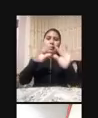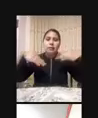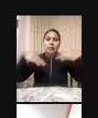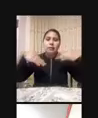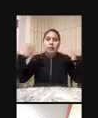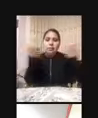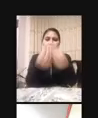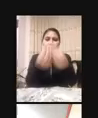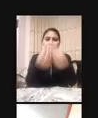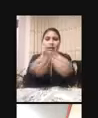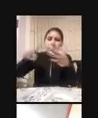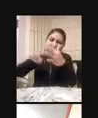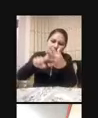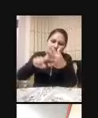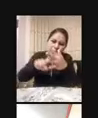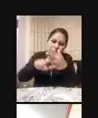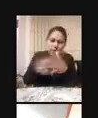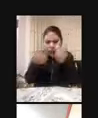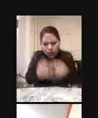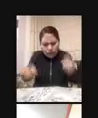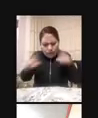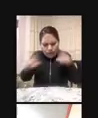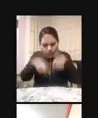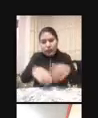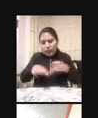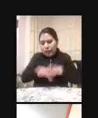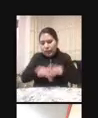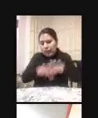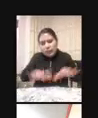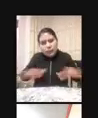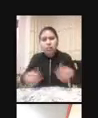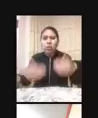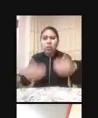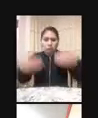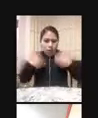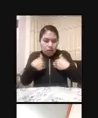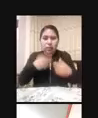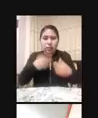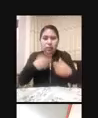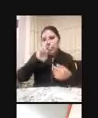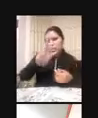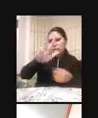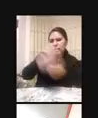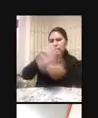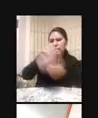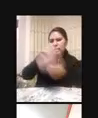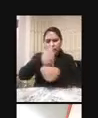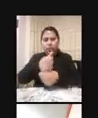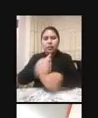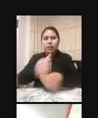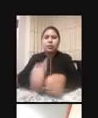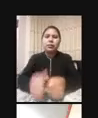temprana edad con las terapias cognitivas, psicológicas, físicas, fonoaudiológicas,